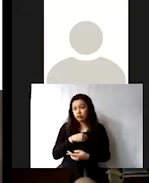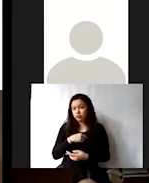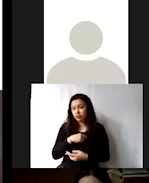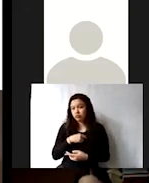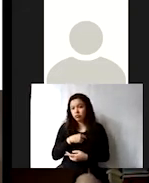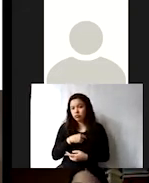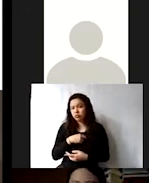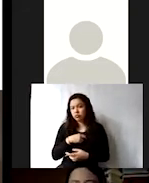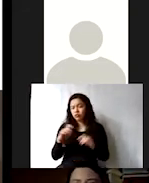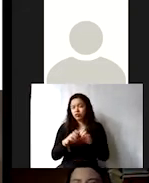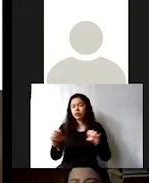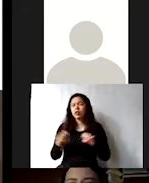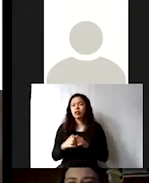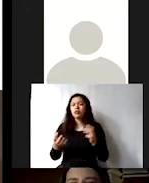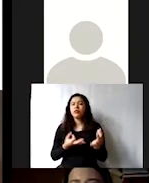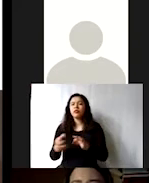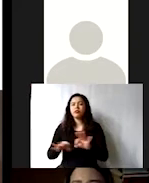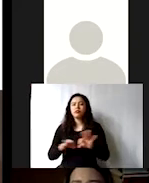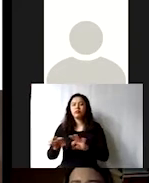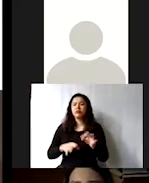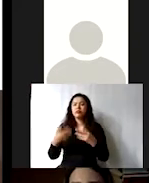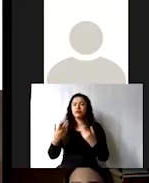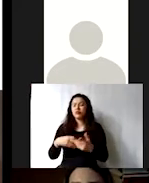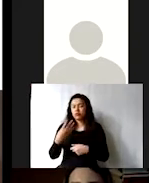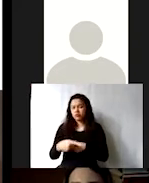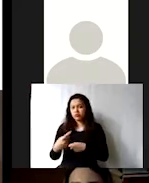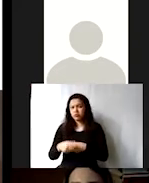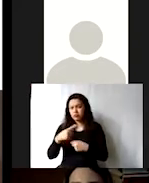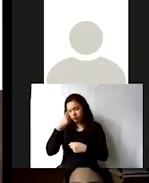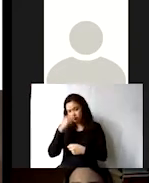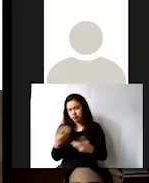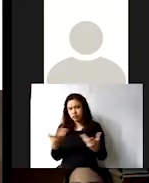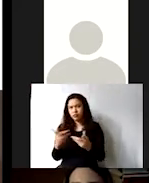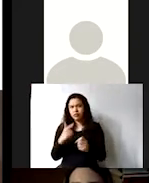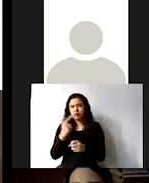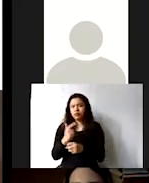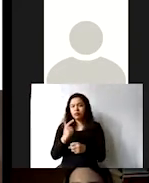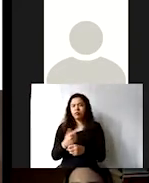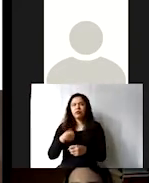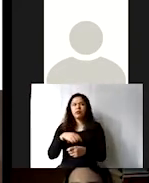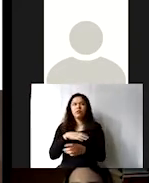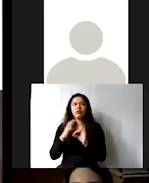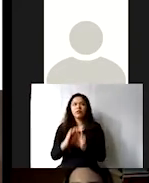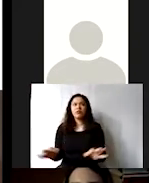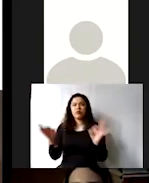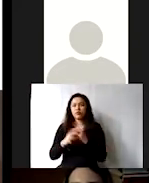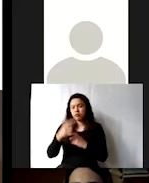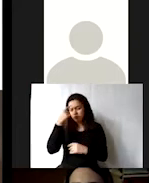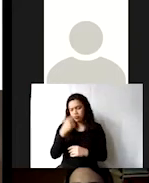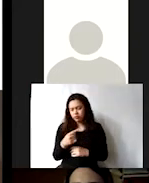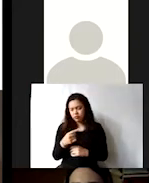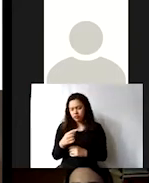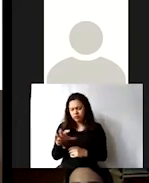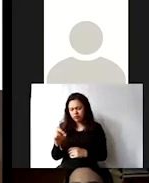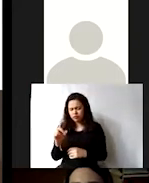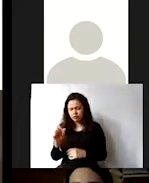los equipos en la revisión, la identificación del quehacer, la importancia de lo que son los